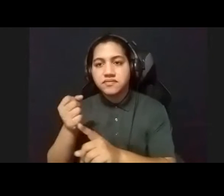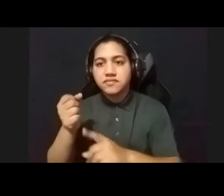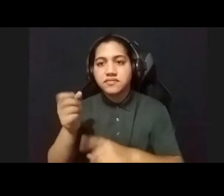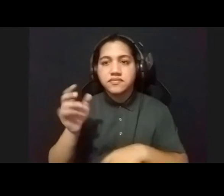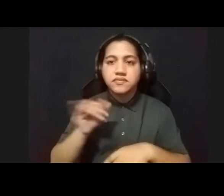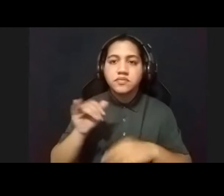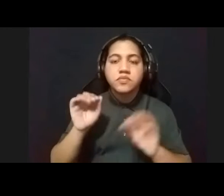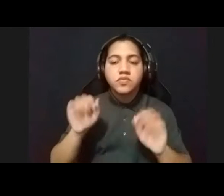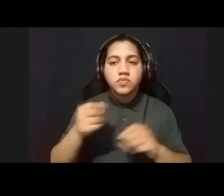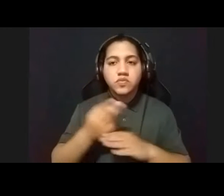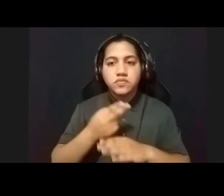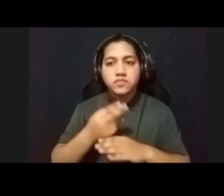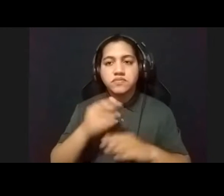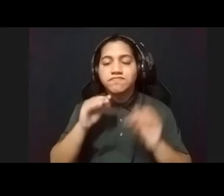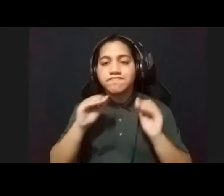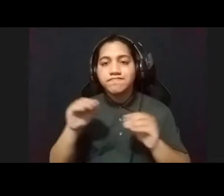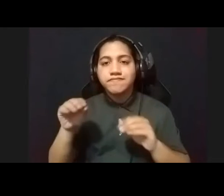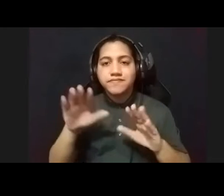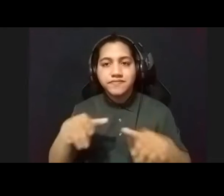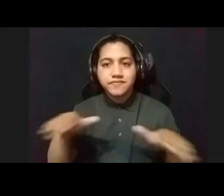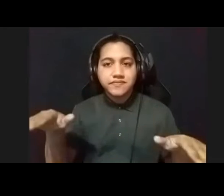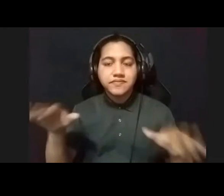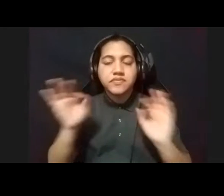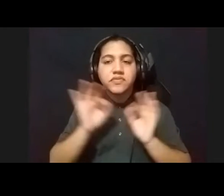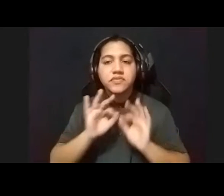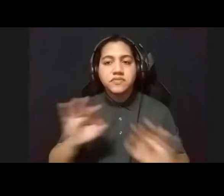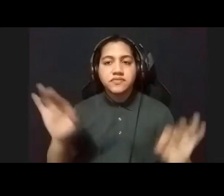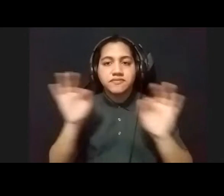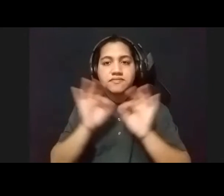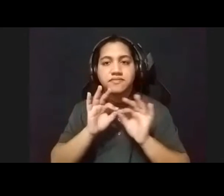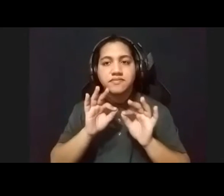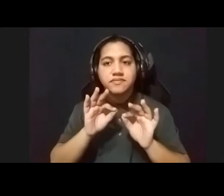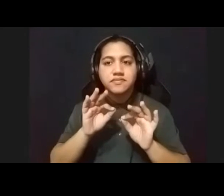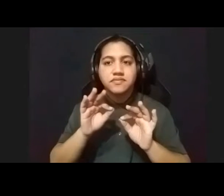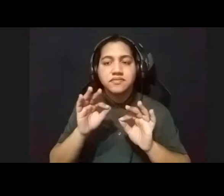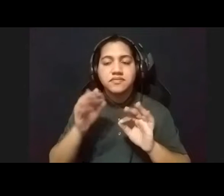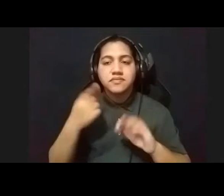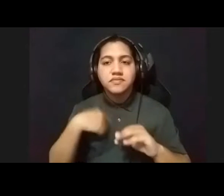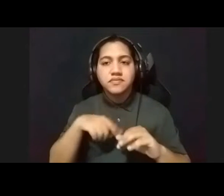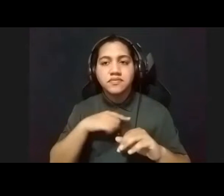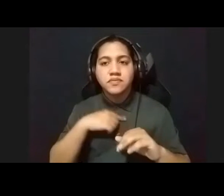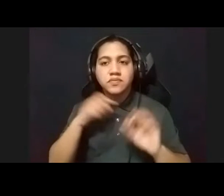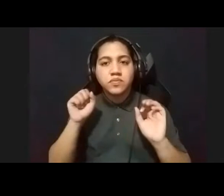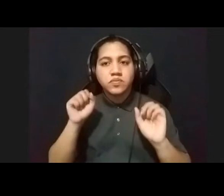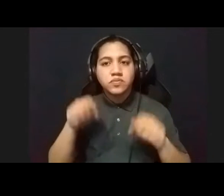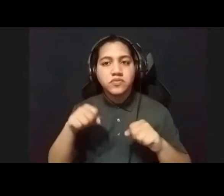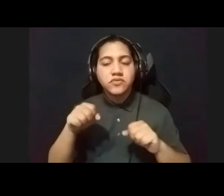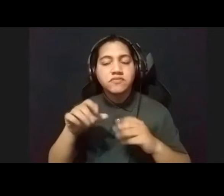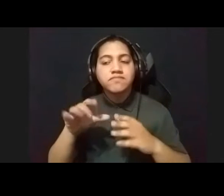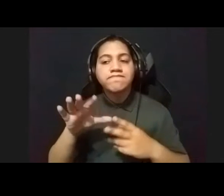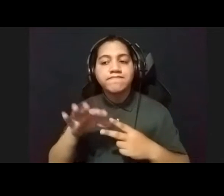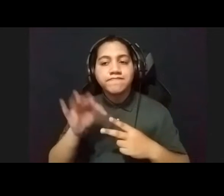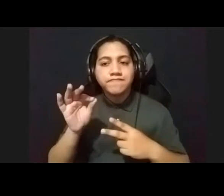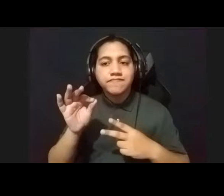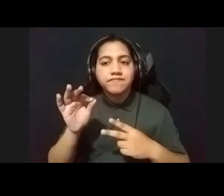podemos utilizarlo para enseñarle a los niños lo importante que es que uno pueda seleccionar y que